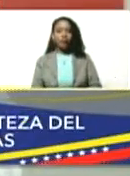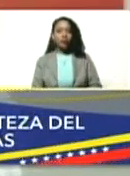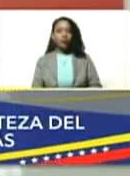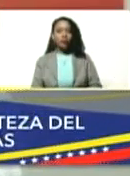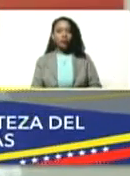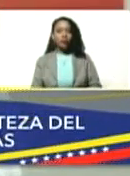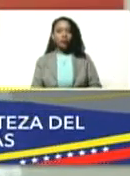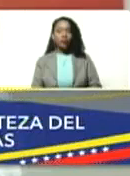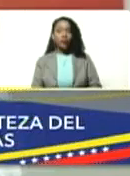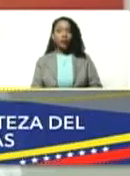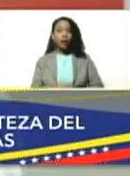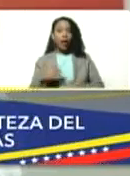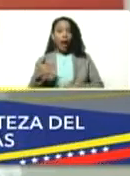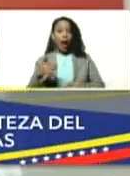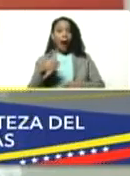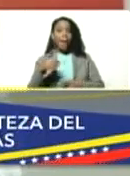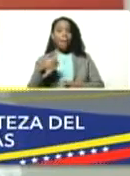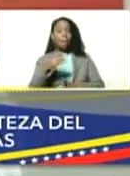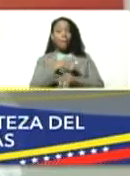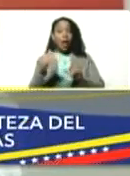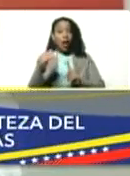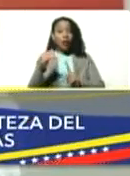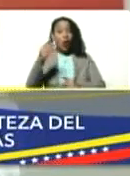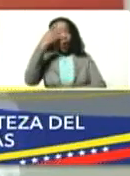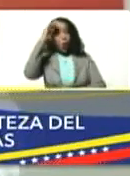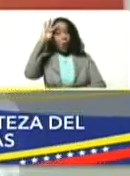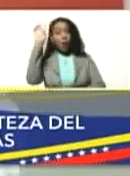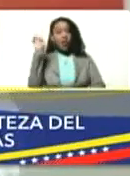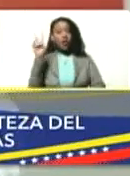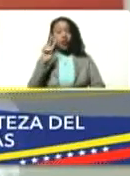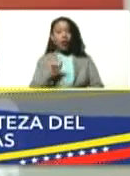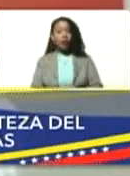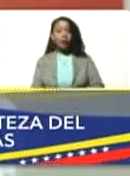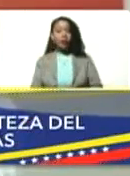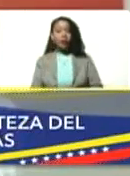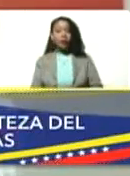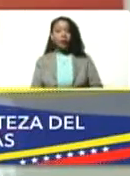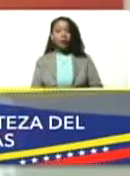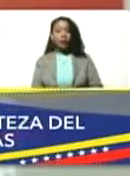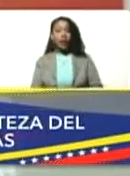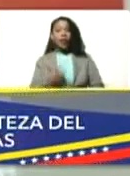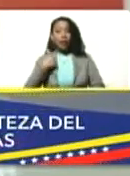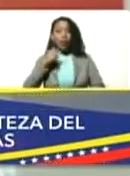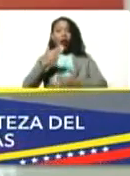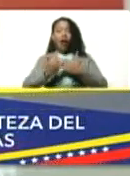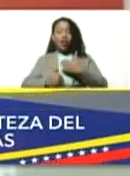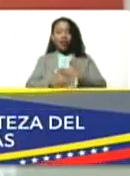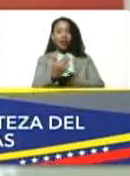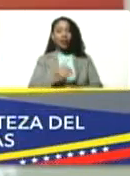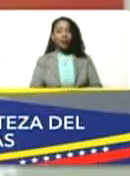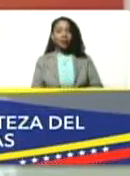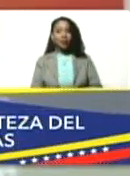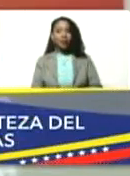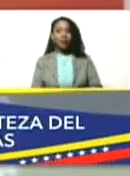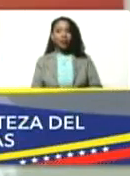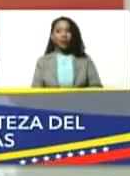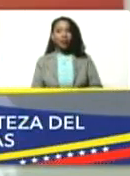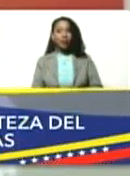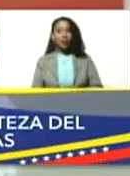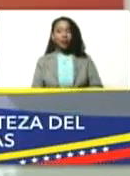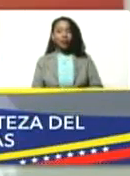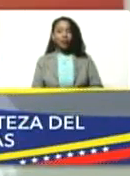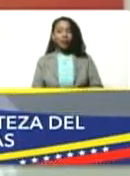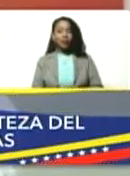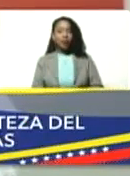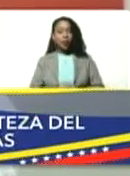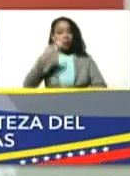En el convenio Cuba-Venezuela. Y entonces con los Bricomil tenemos que avanzar. ¿Ah?